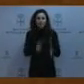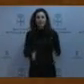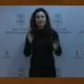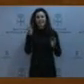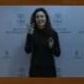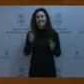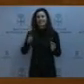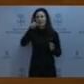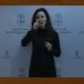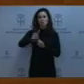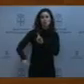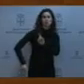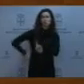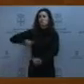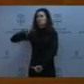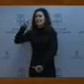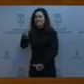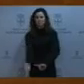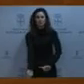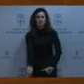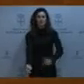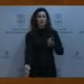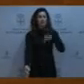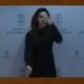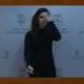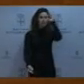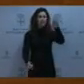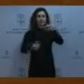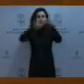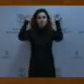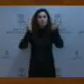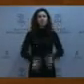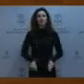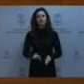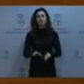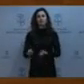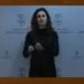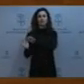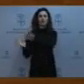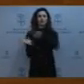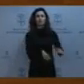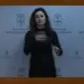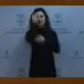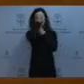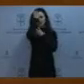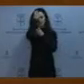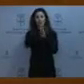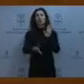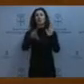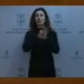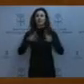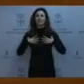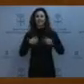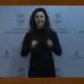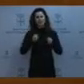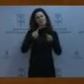años de socialismo en Asturias, ustedes pasen a reflexionar la ley de sanidad y